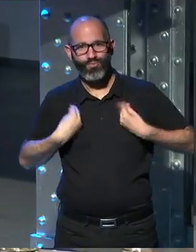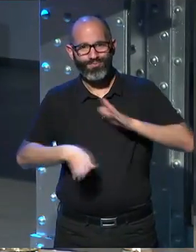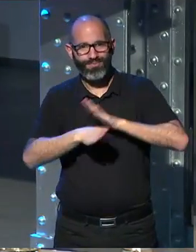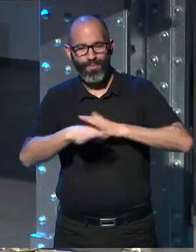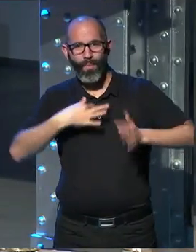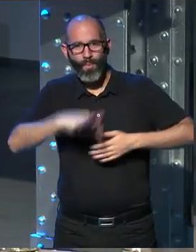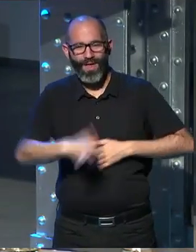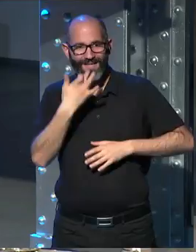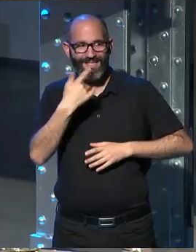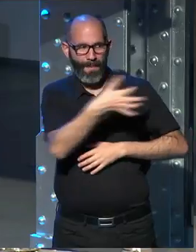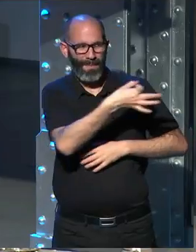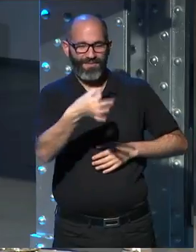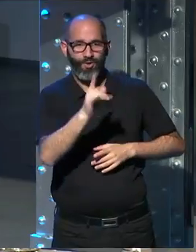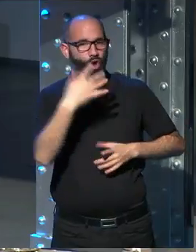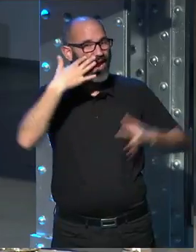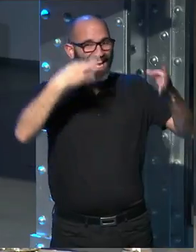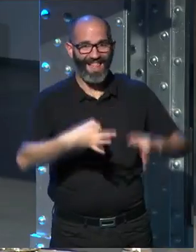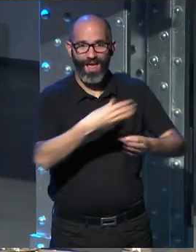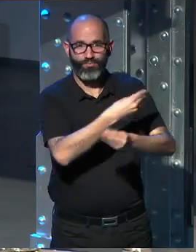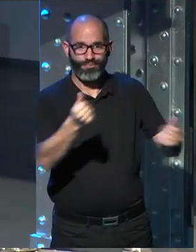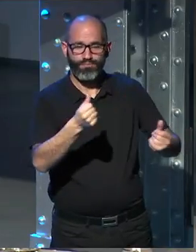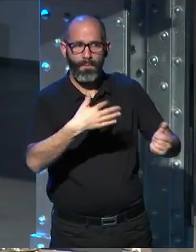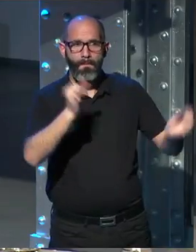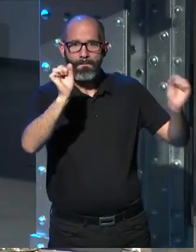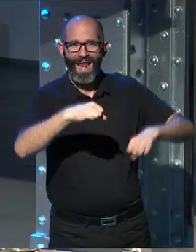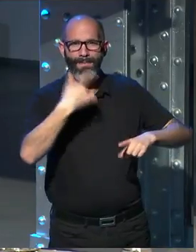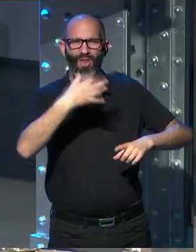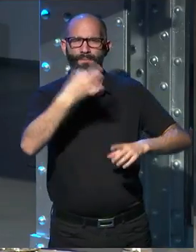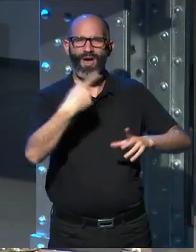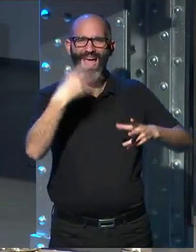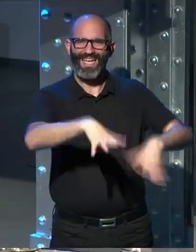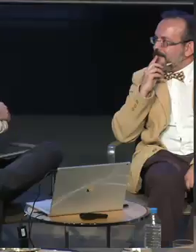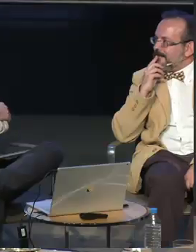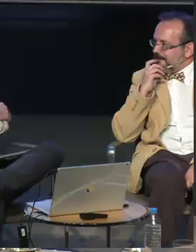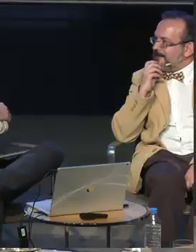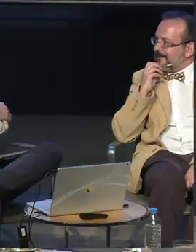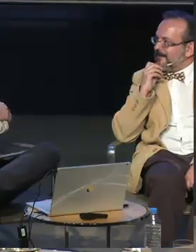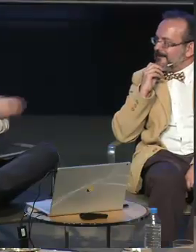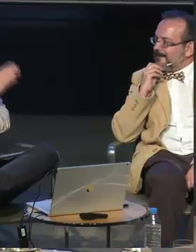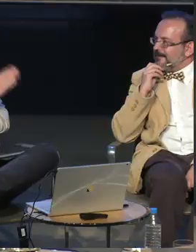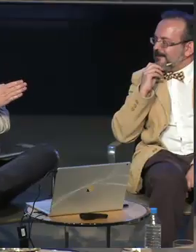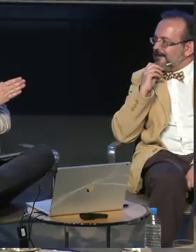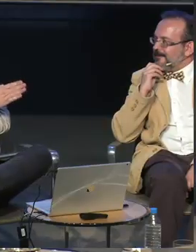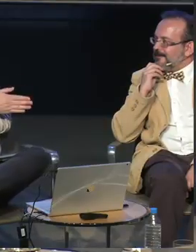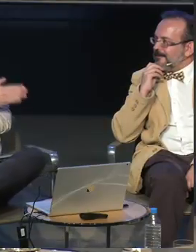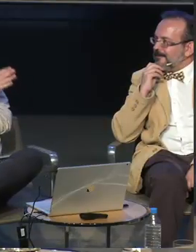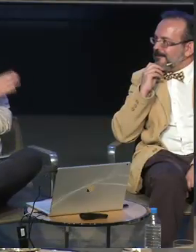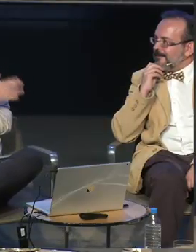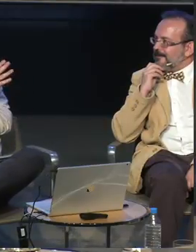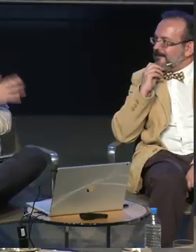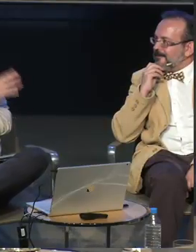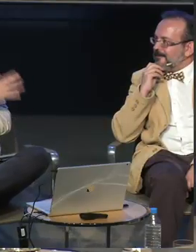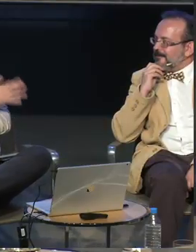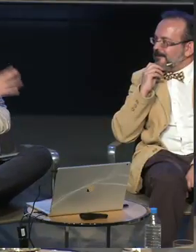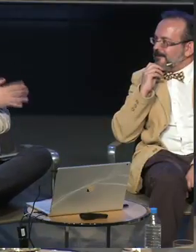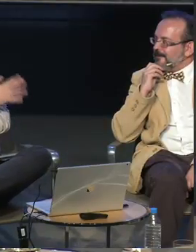viviendo. Sería inútil que una hormiga tuviera exactamente el mismo sistema visual que tengo yo, o que lo tuviera una gamba, por ejemplo, pero cada una de ellas tiene el